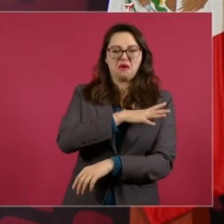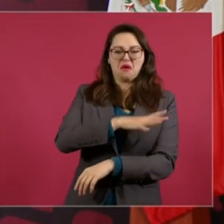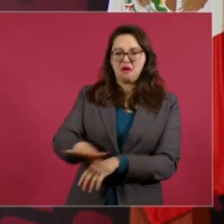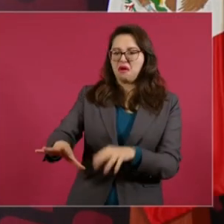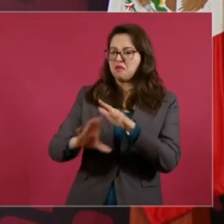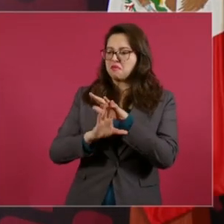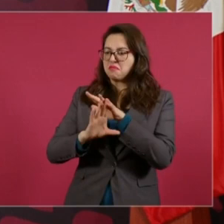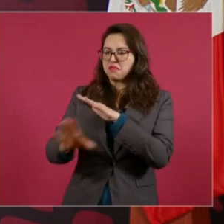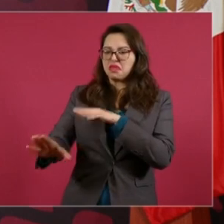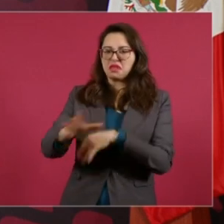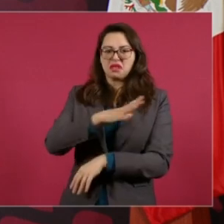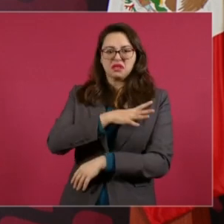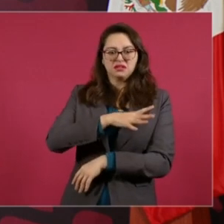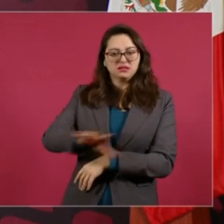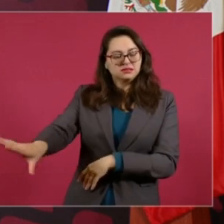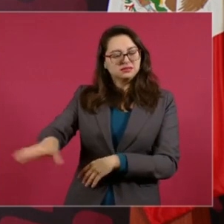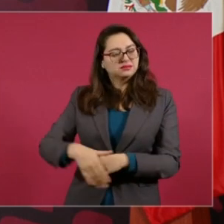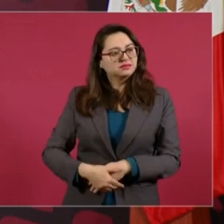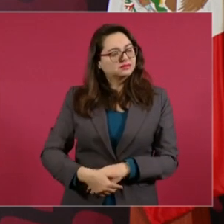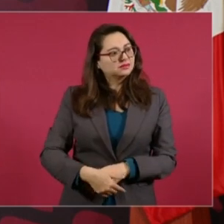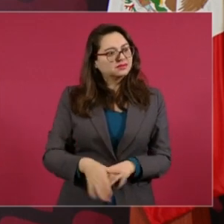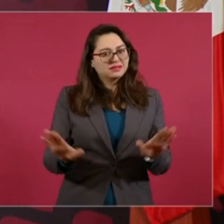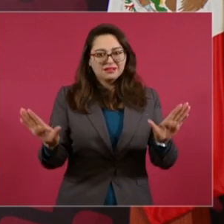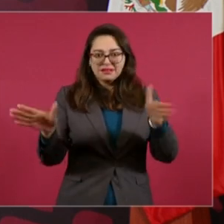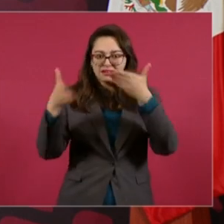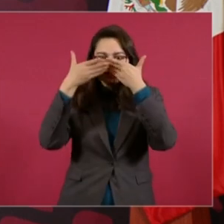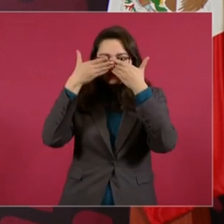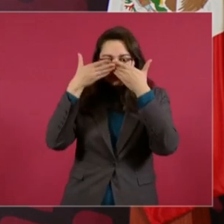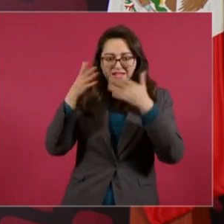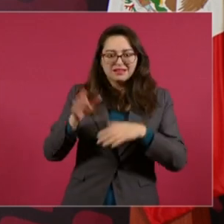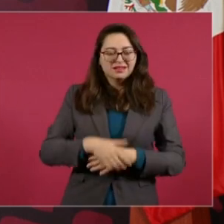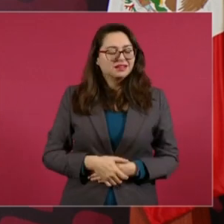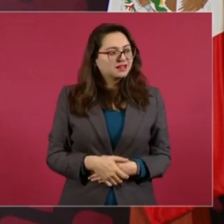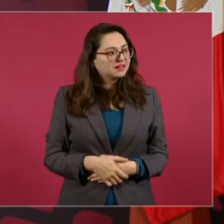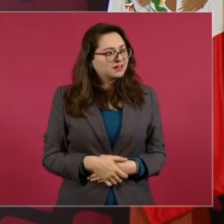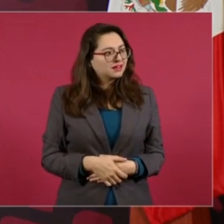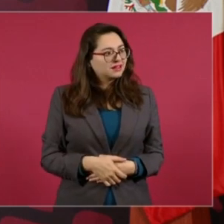Con un poco de luz en la frente no se puede votar